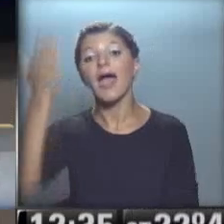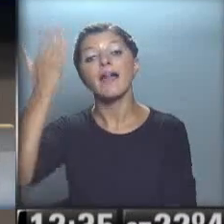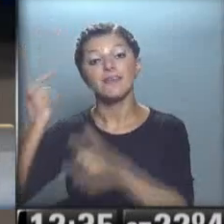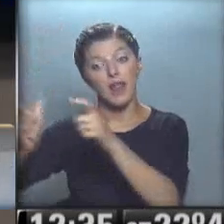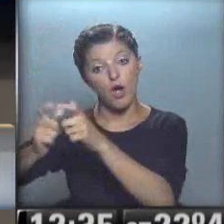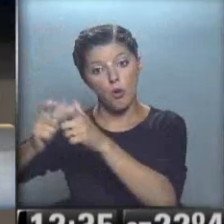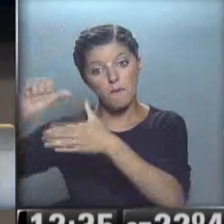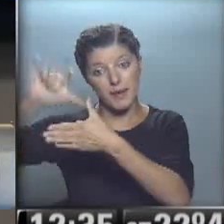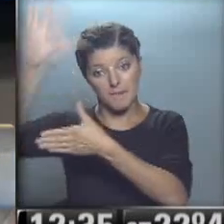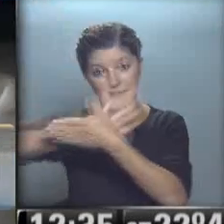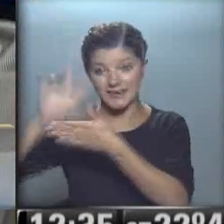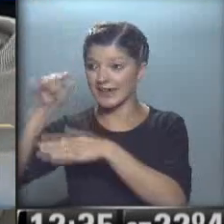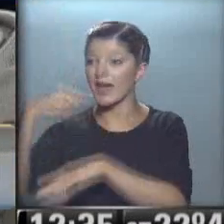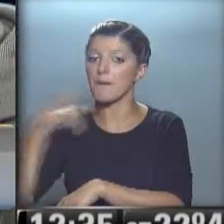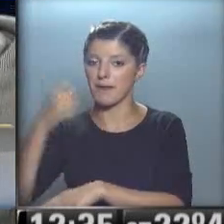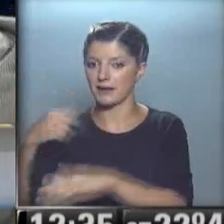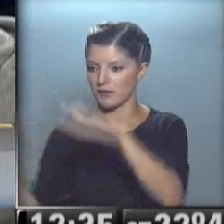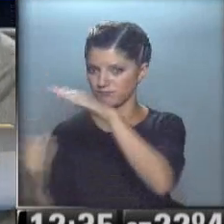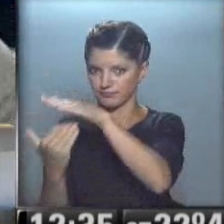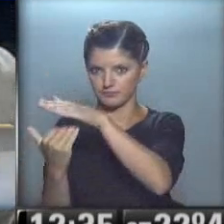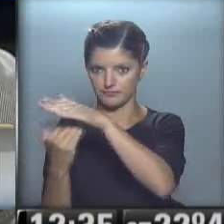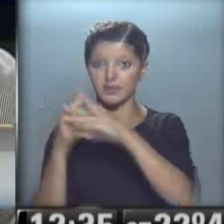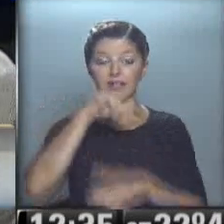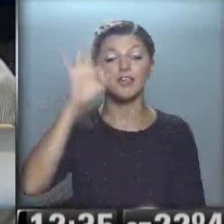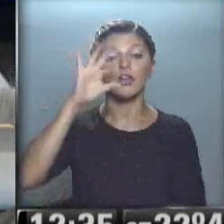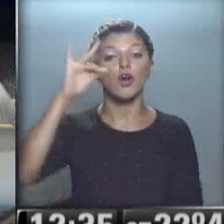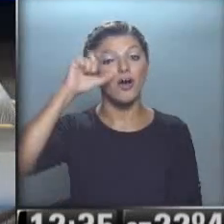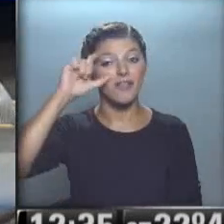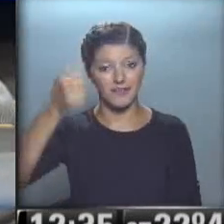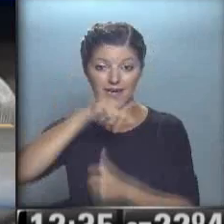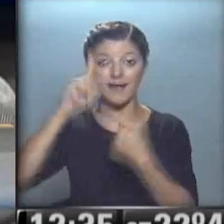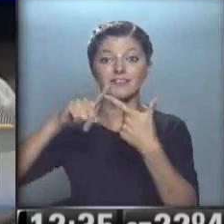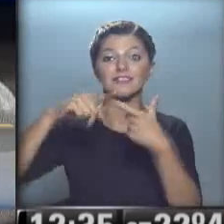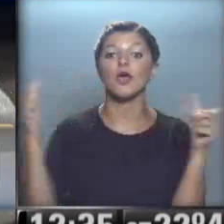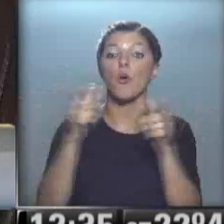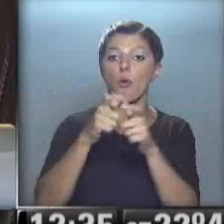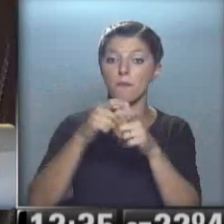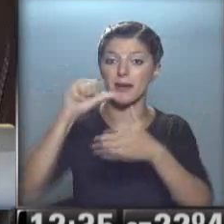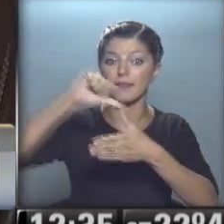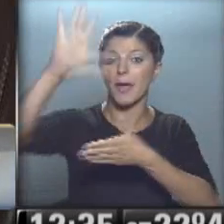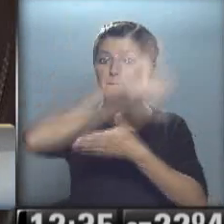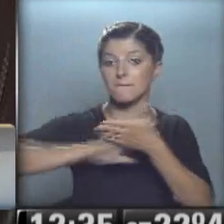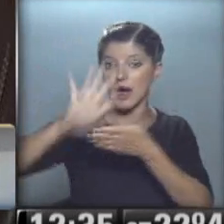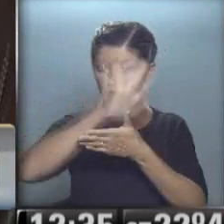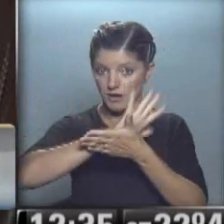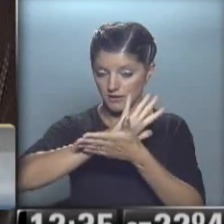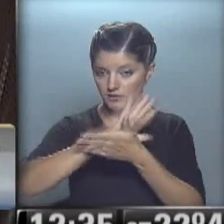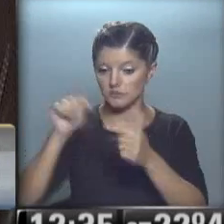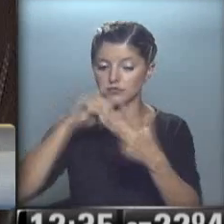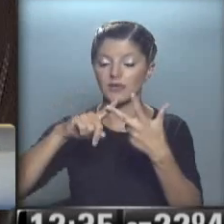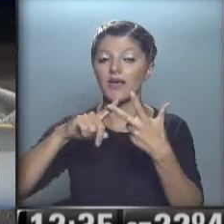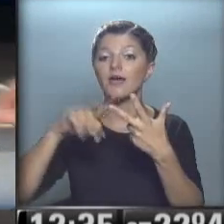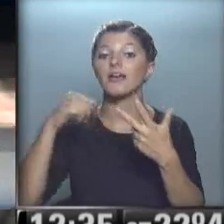desde España básicamente la oea y Podemos agregar la Cumbre de las Américas ese gran proyecto del alca Estados